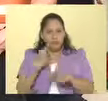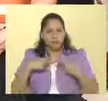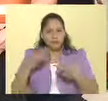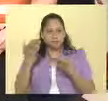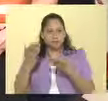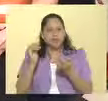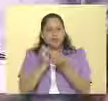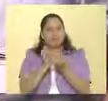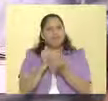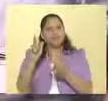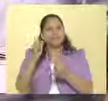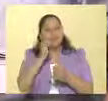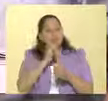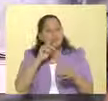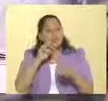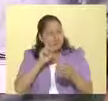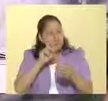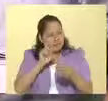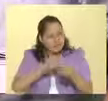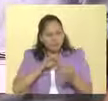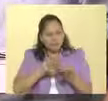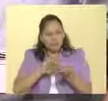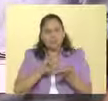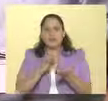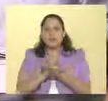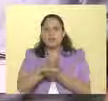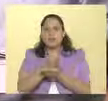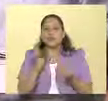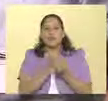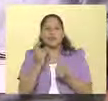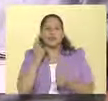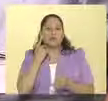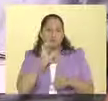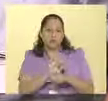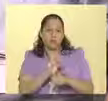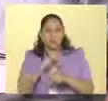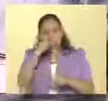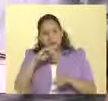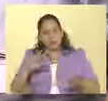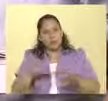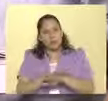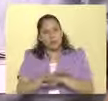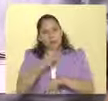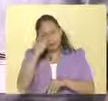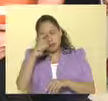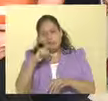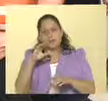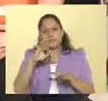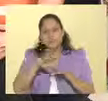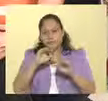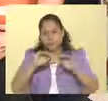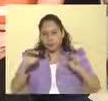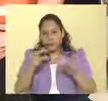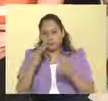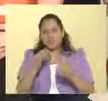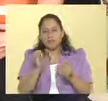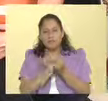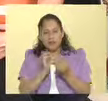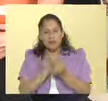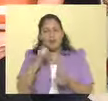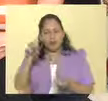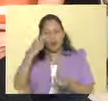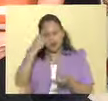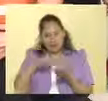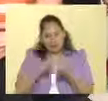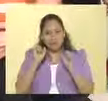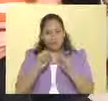muy inmiscuido dentro de nuestras decisiones y nuestra política para ese cambio hacia la democracia. Por ¿no? supuesto, sí, al que sí se le cree.